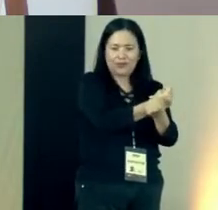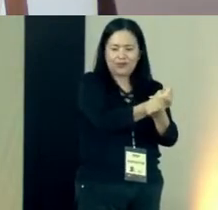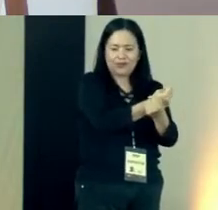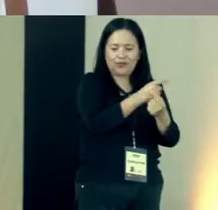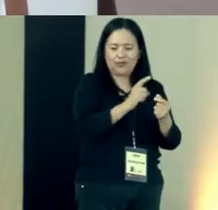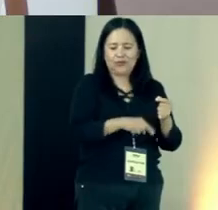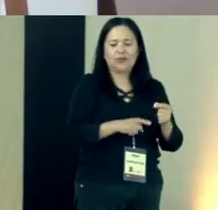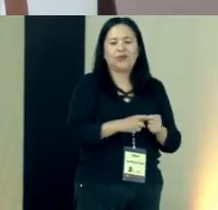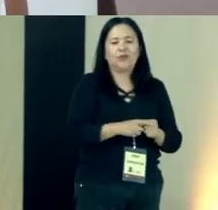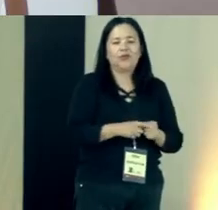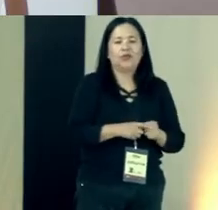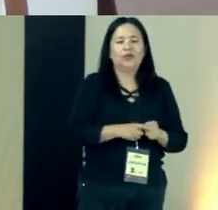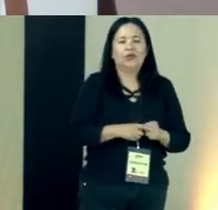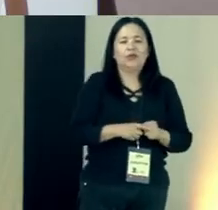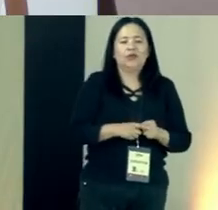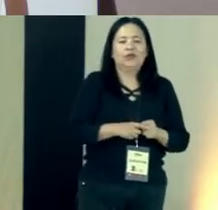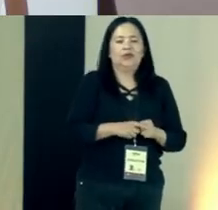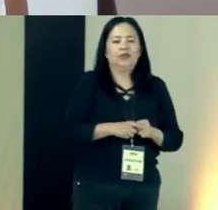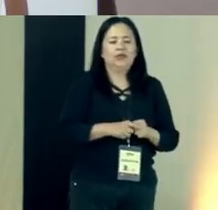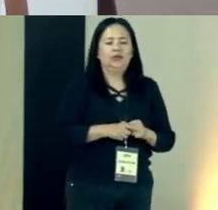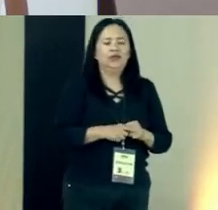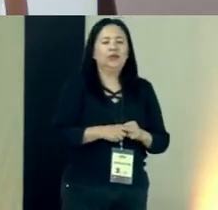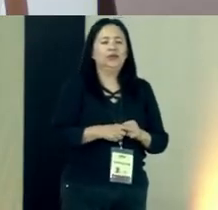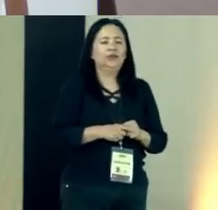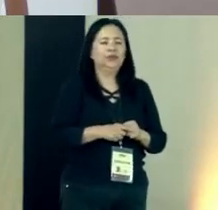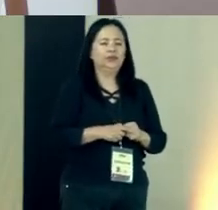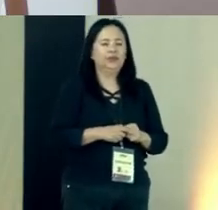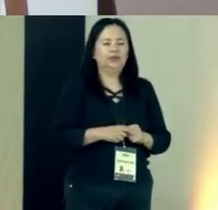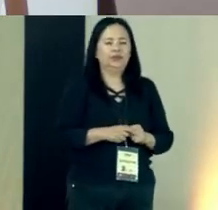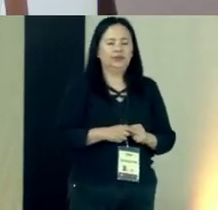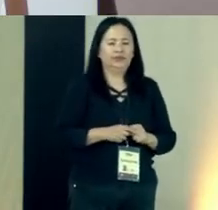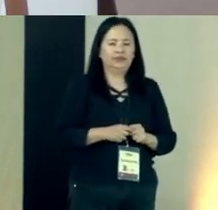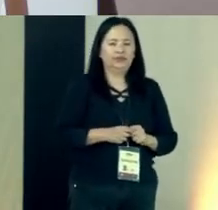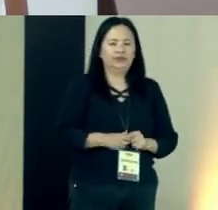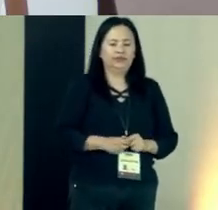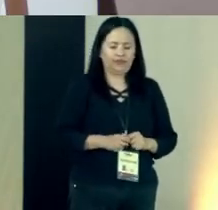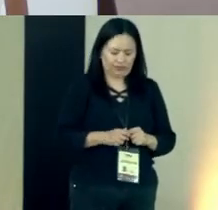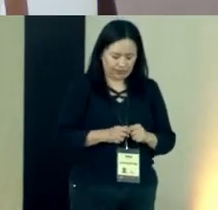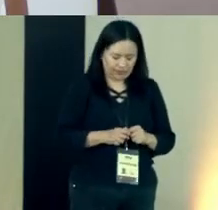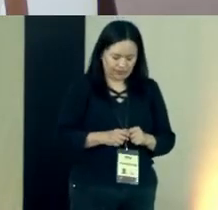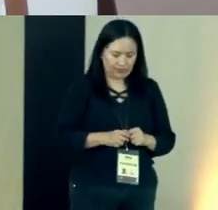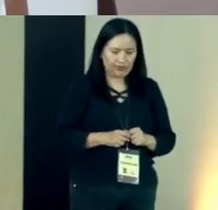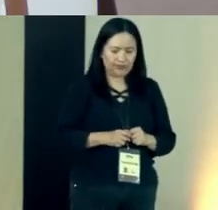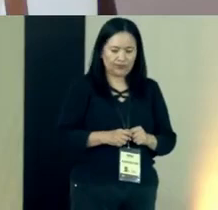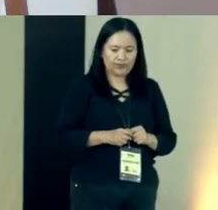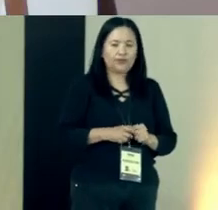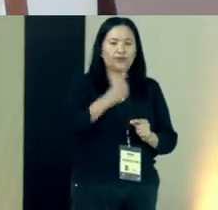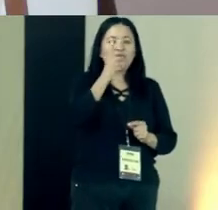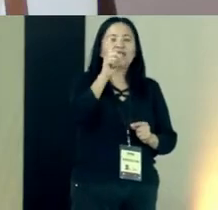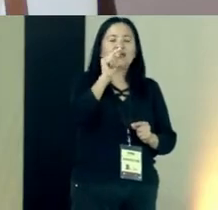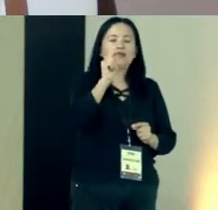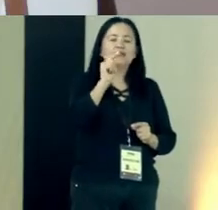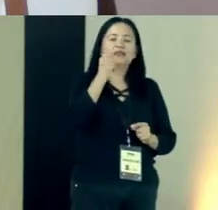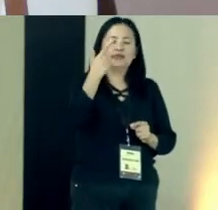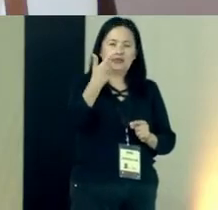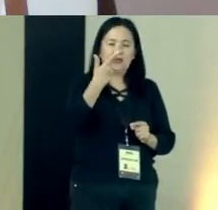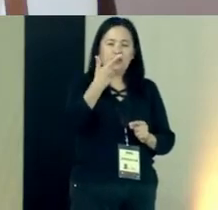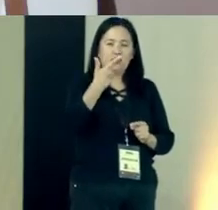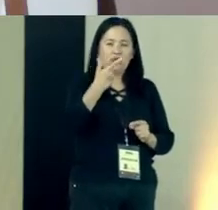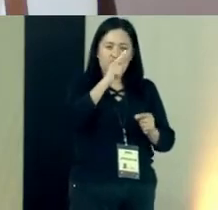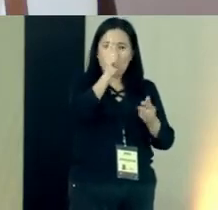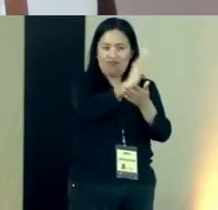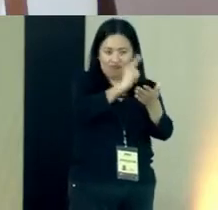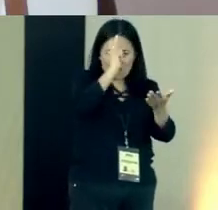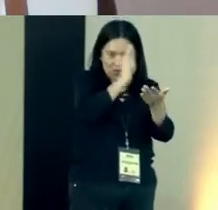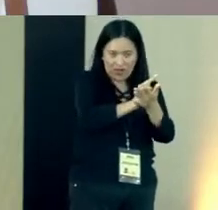los ánimos de los abolicionistas más exaltados. Bueno, en 71 se promulgó esta ley y en 73 Machado